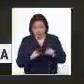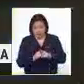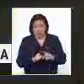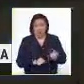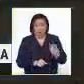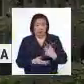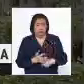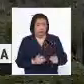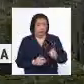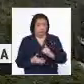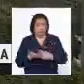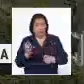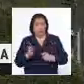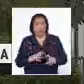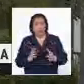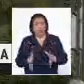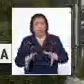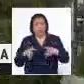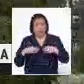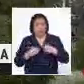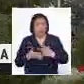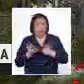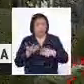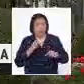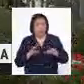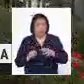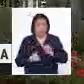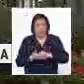que rechazan de manera contundente las